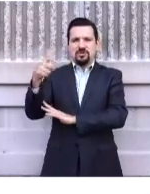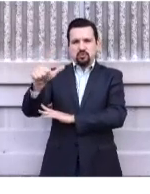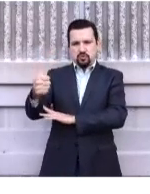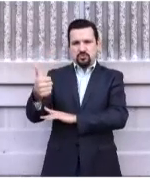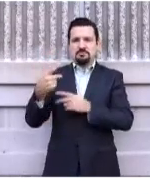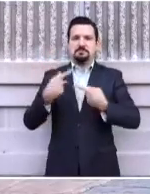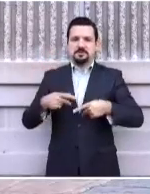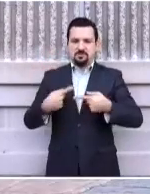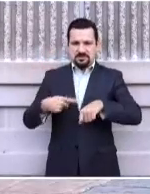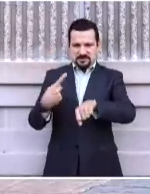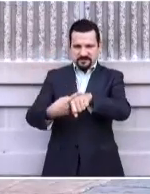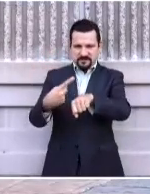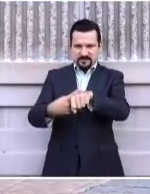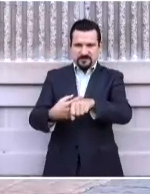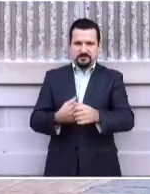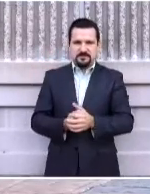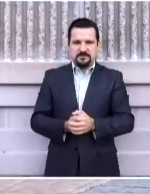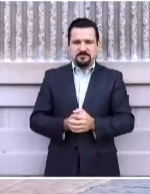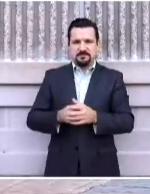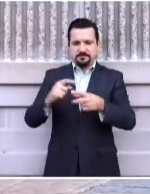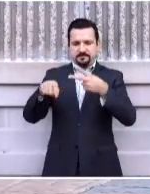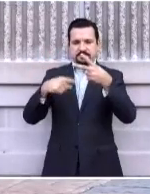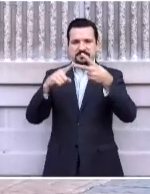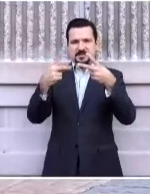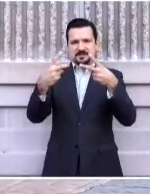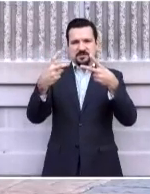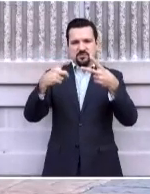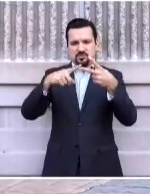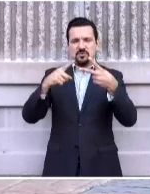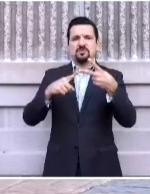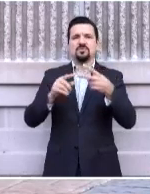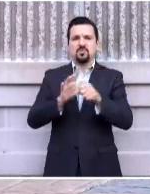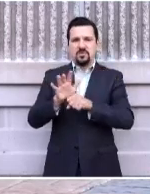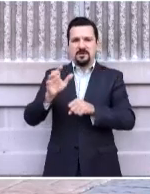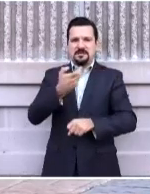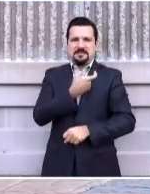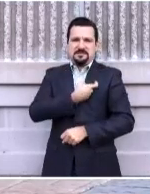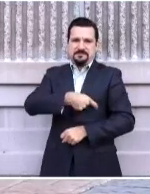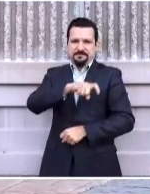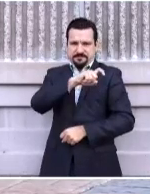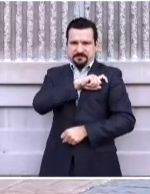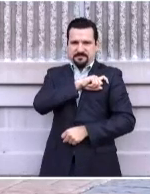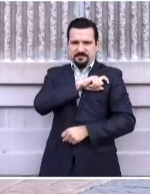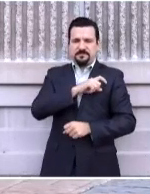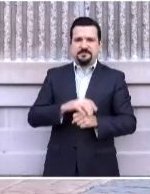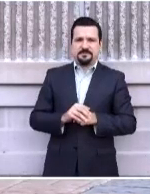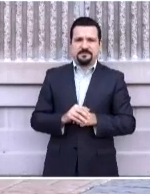333.811 casos. Le siguen en este orden España,